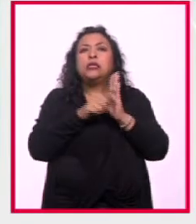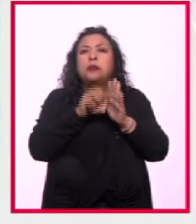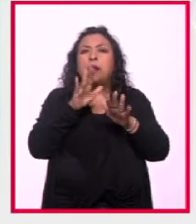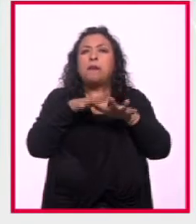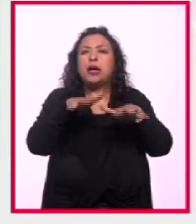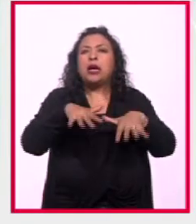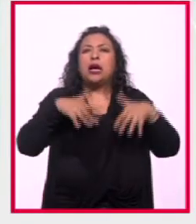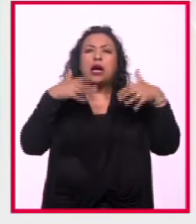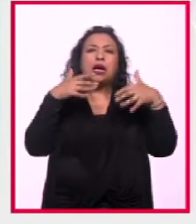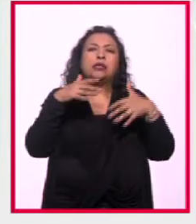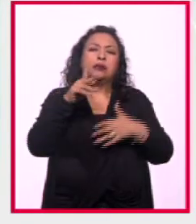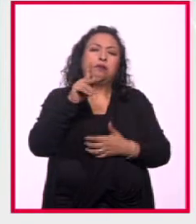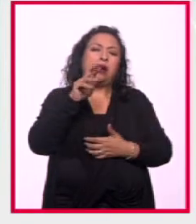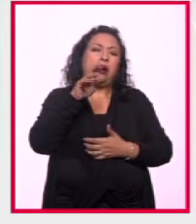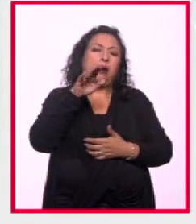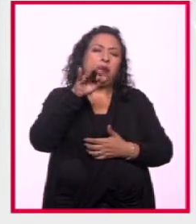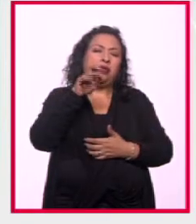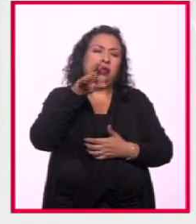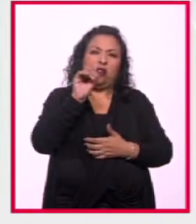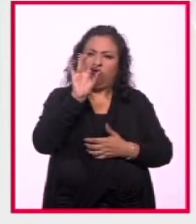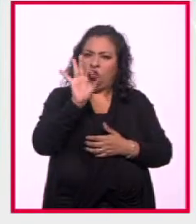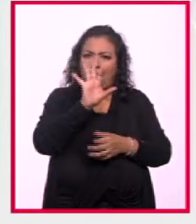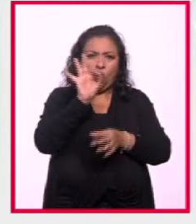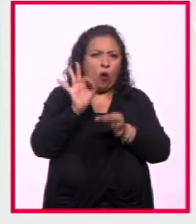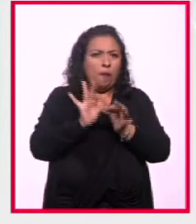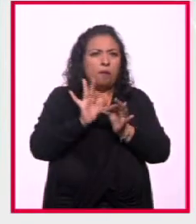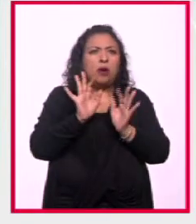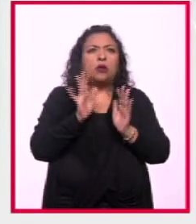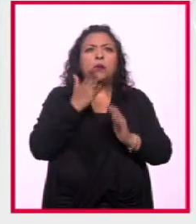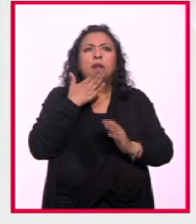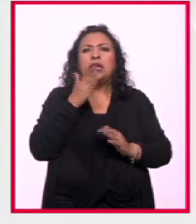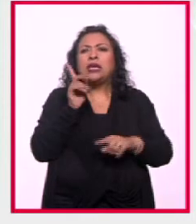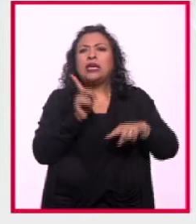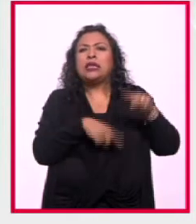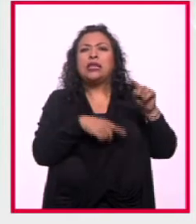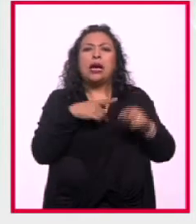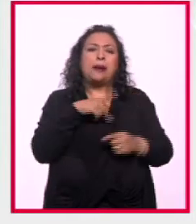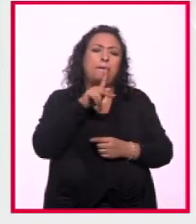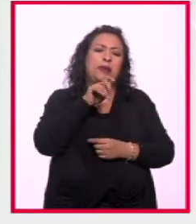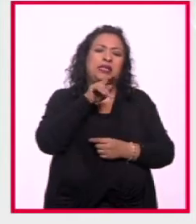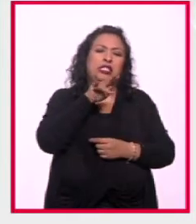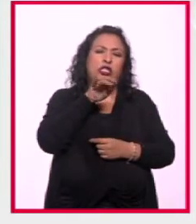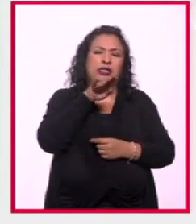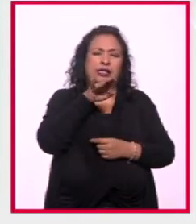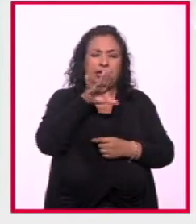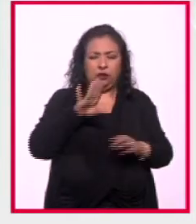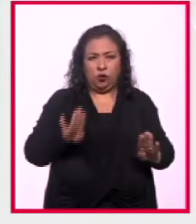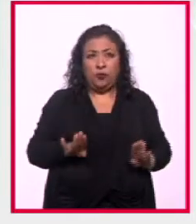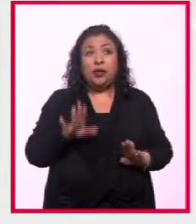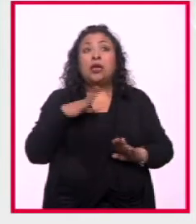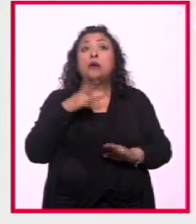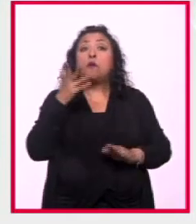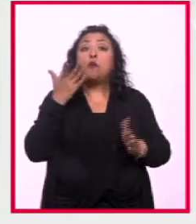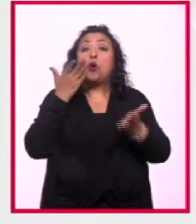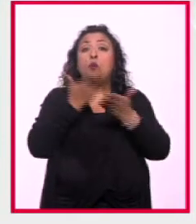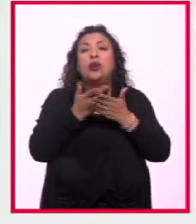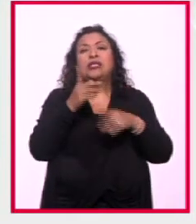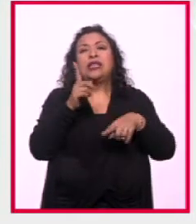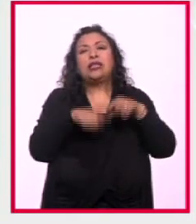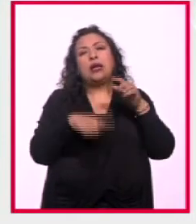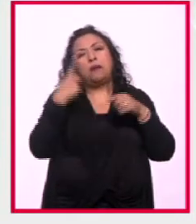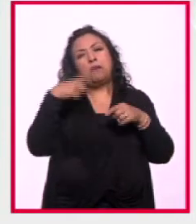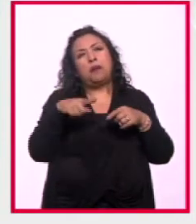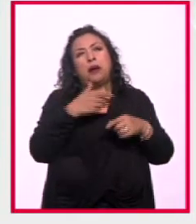parlamentarios eran parlamentarias móviles dejando atrás el presidencialismo y ellos propusieron la revocación de mandato que